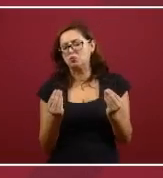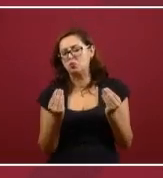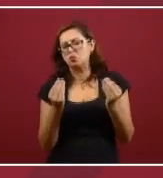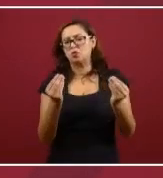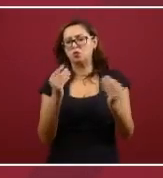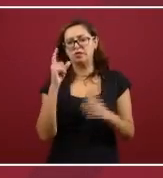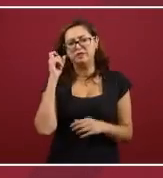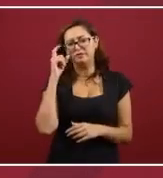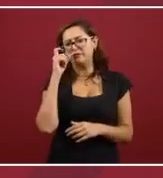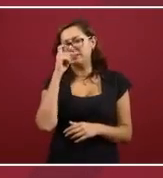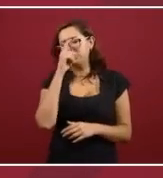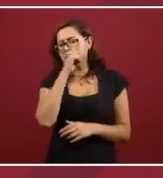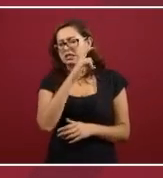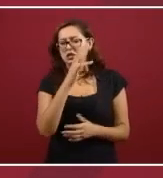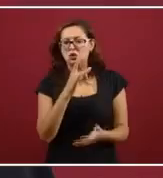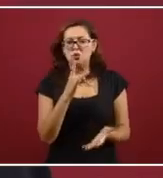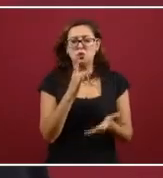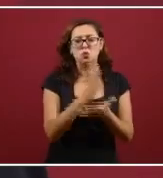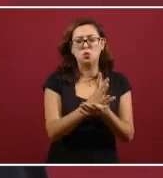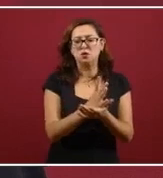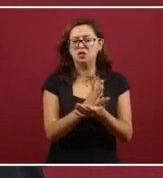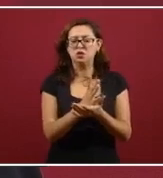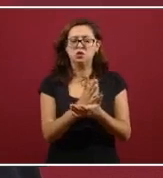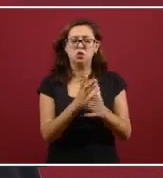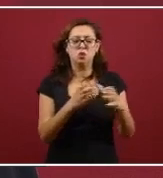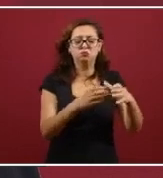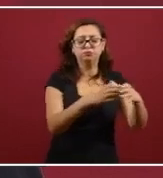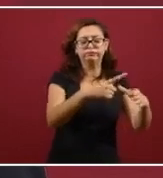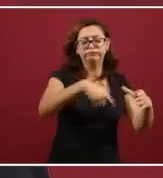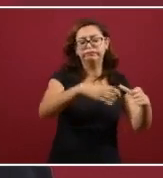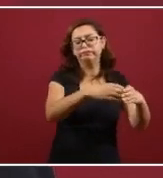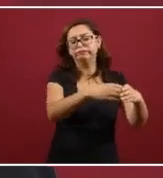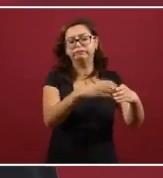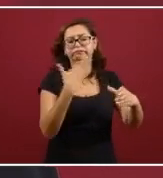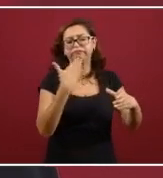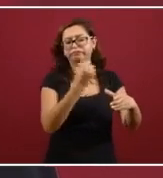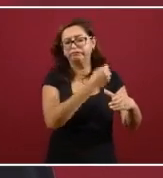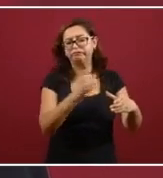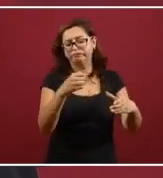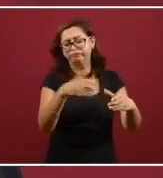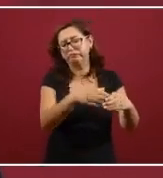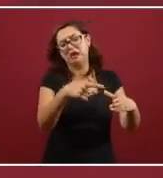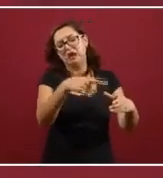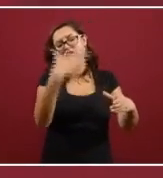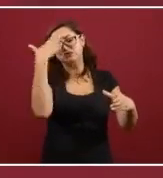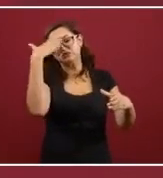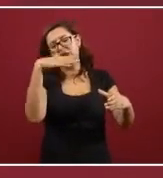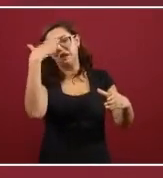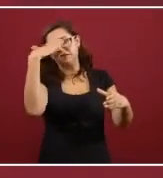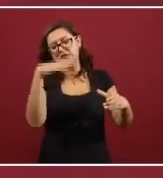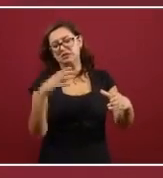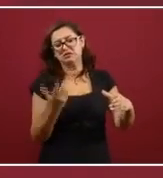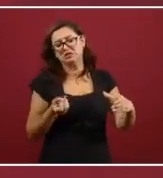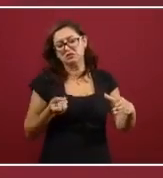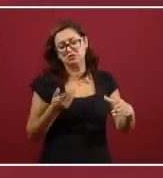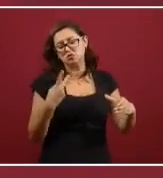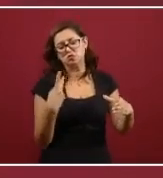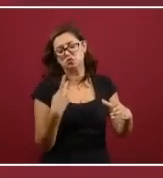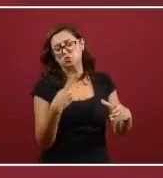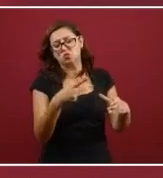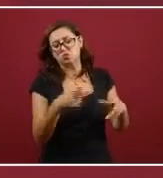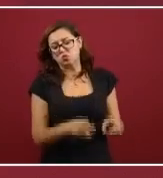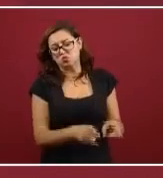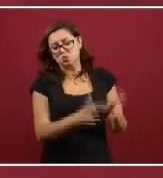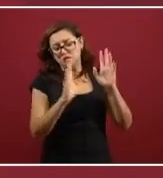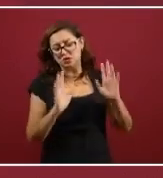solo los pueden tratar los especialistas, que la política es asunto de políticos y que la economía